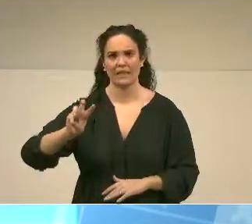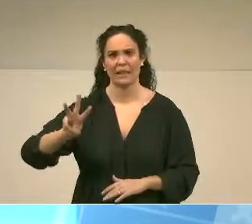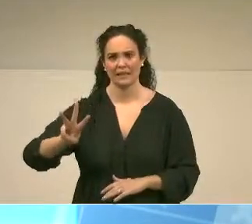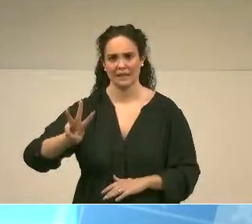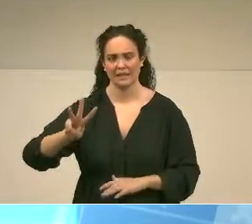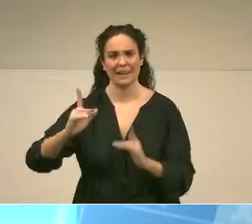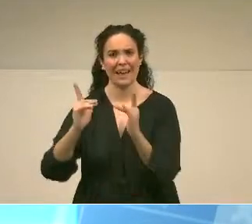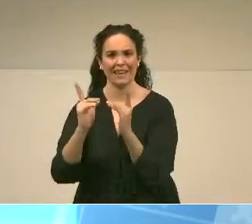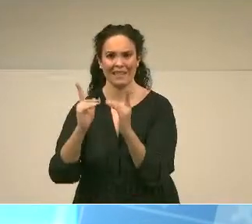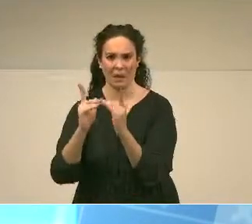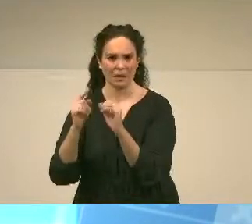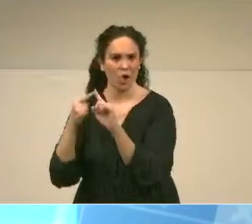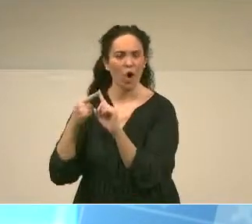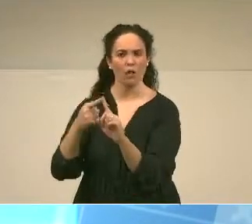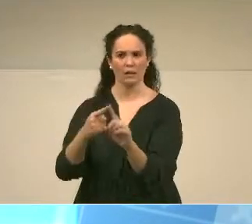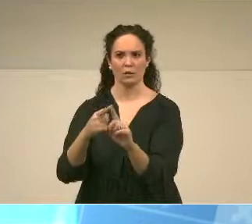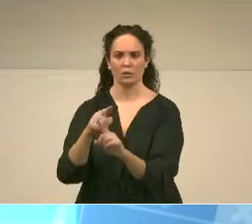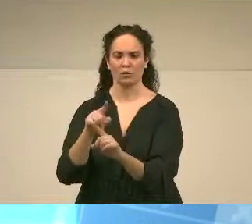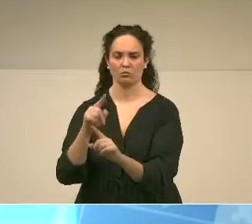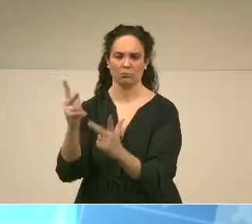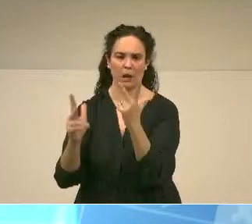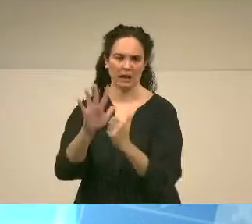el conjunto de las UCIs de Euskadi.